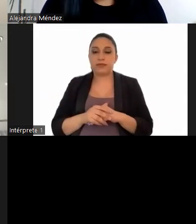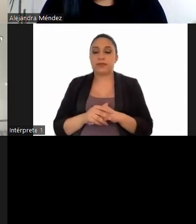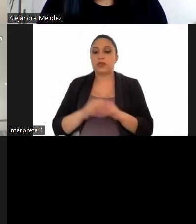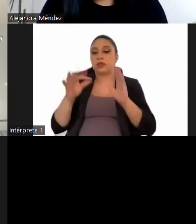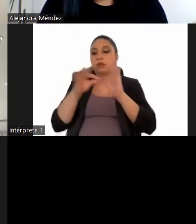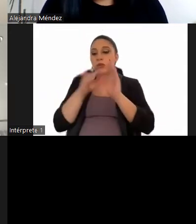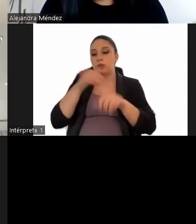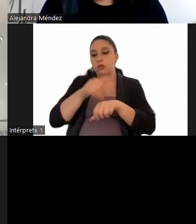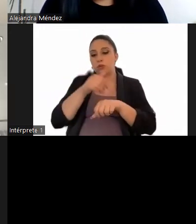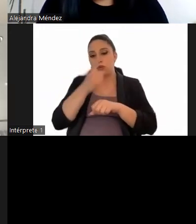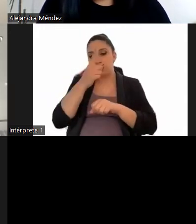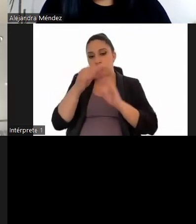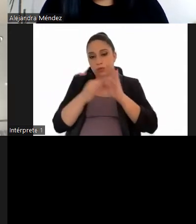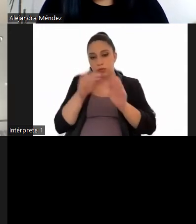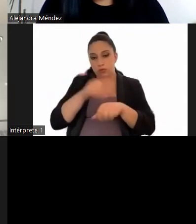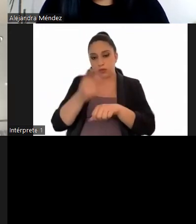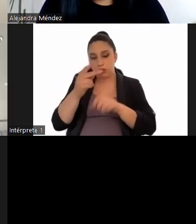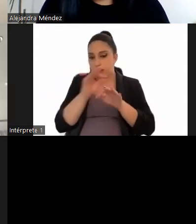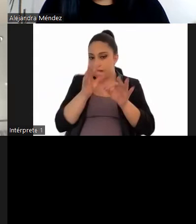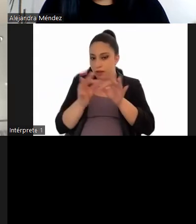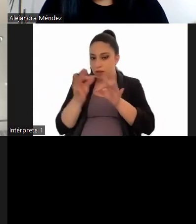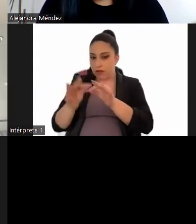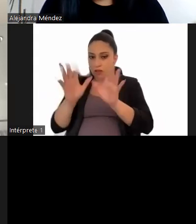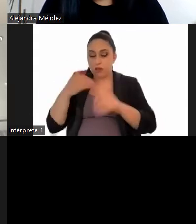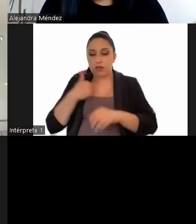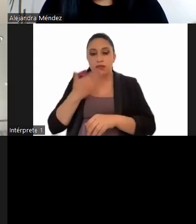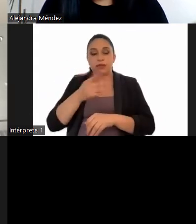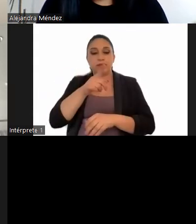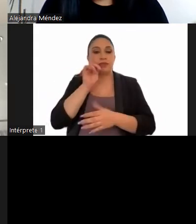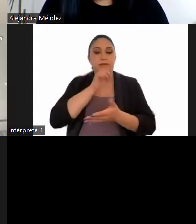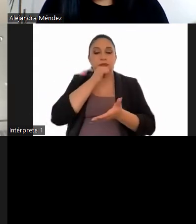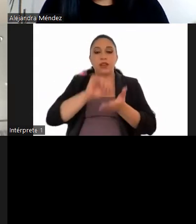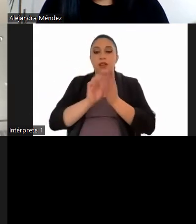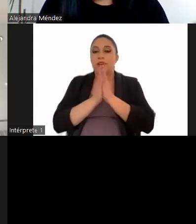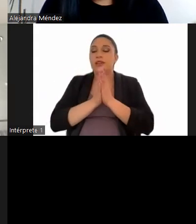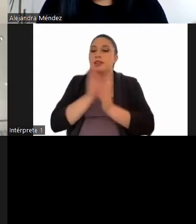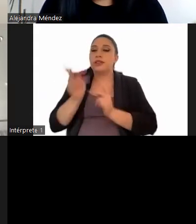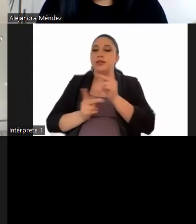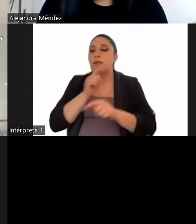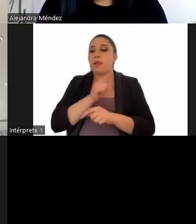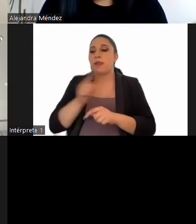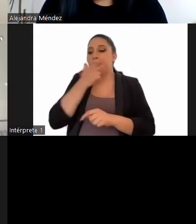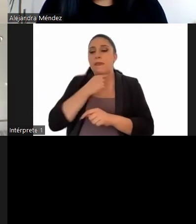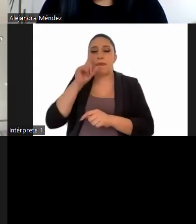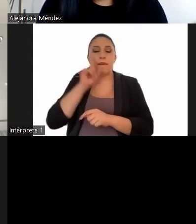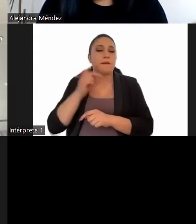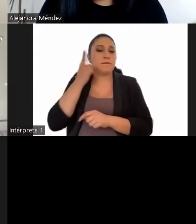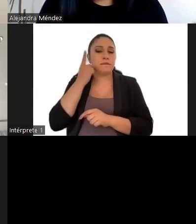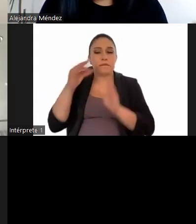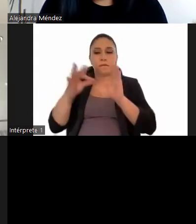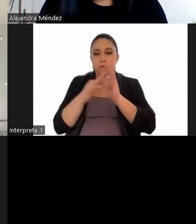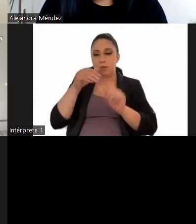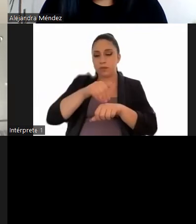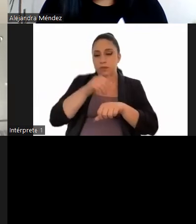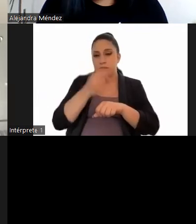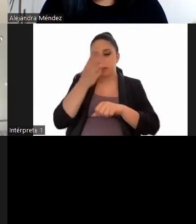1 y 2 han sido desahogados, solicito a la secretaria pueda someter a votación nominal y dispensando la lectura los puntos 3 y 4